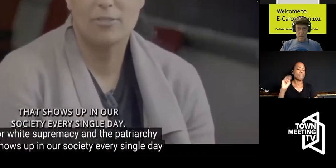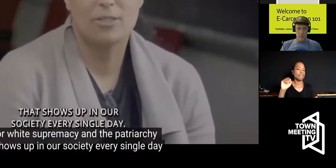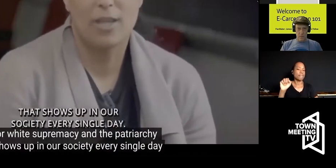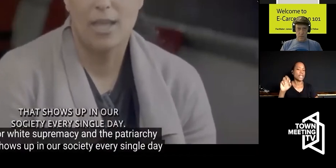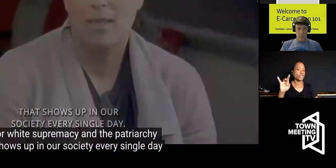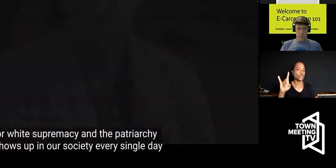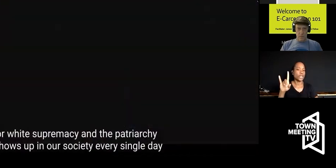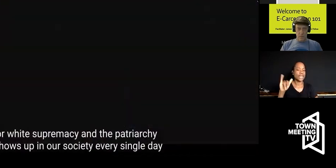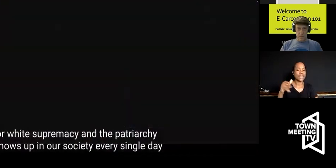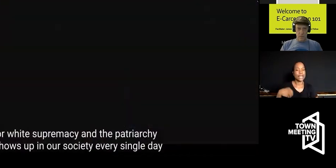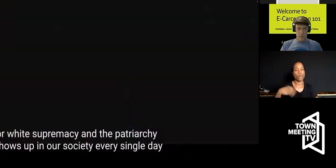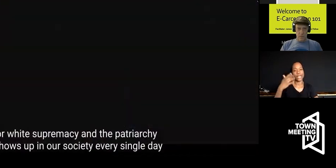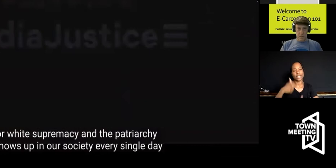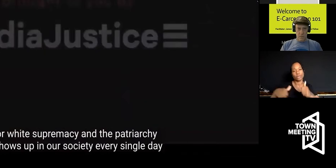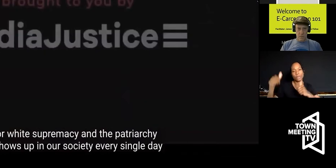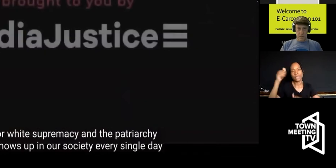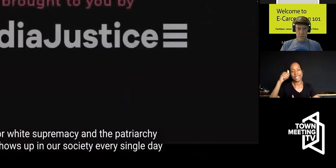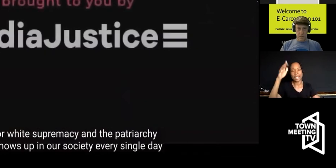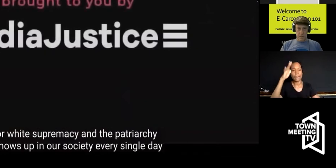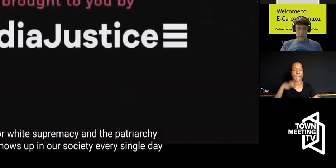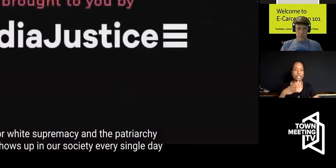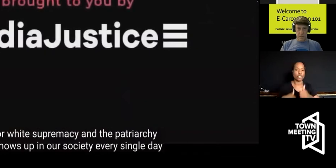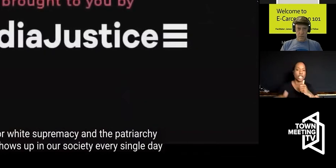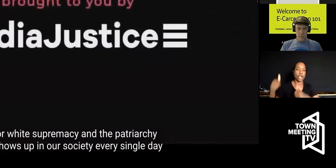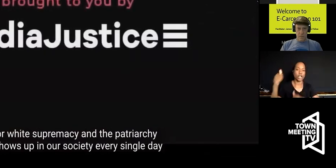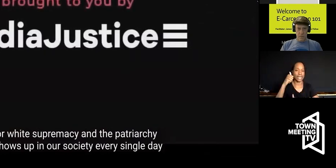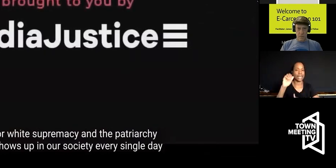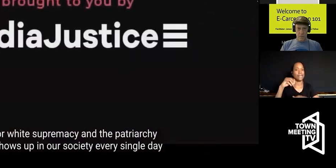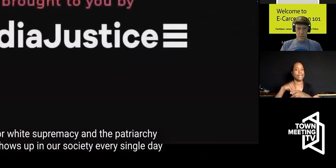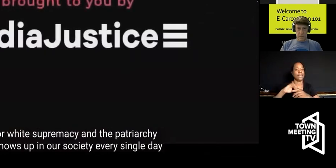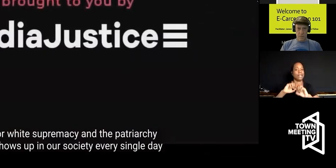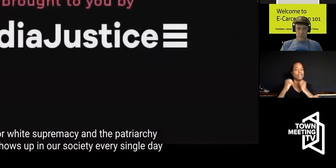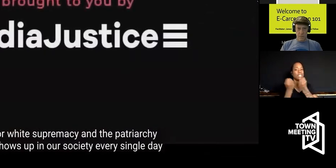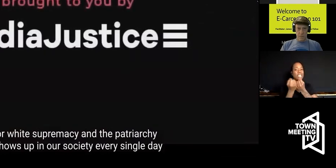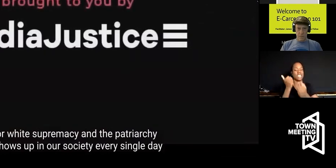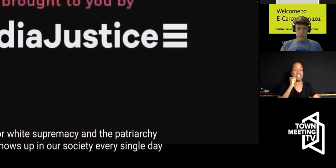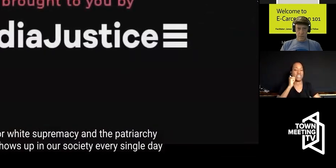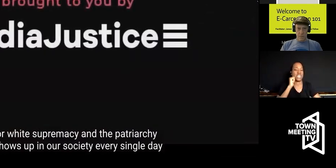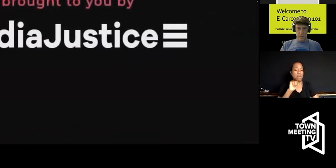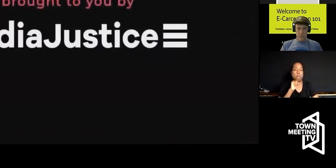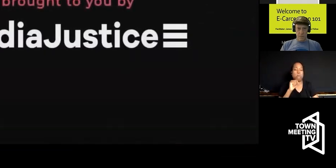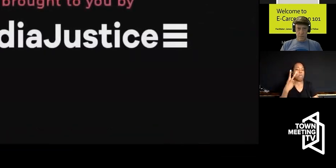supremacía blanca y la patriarquía que llega a nuestra sociedad todos los días.